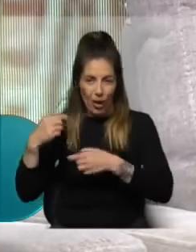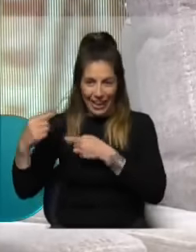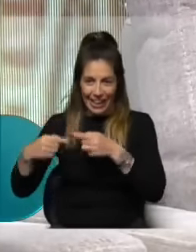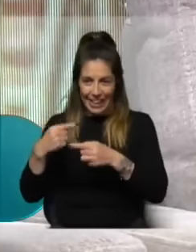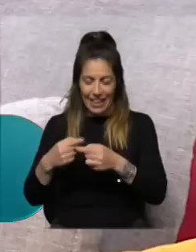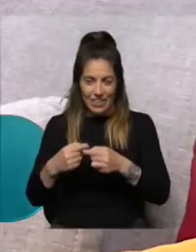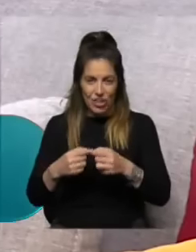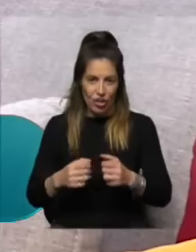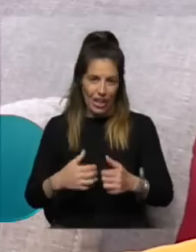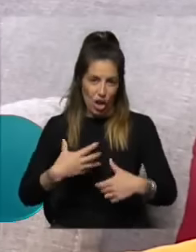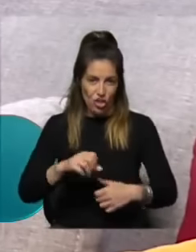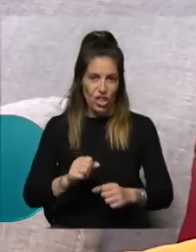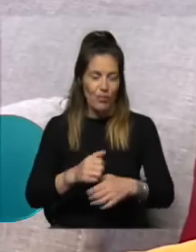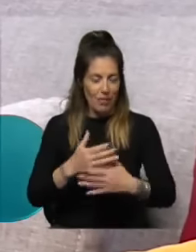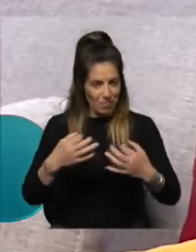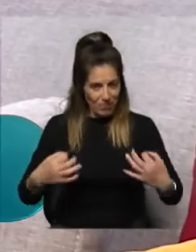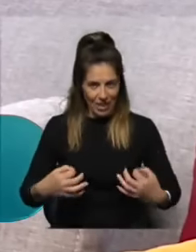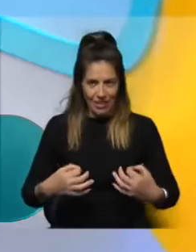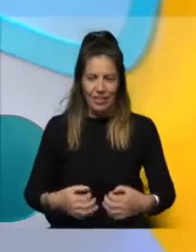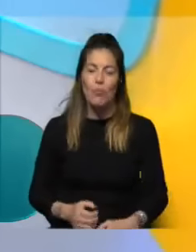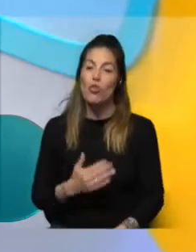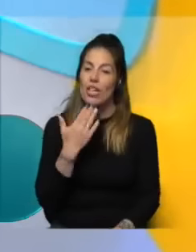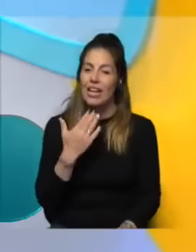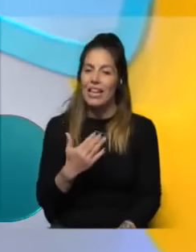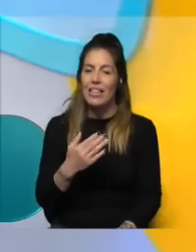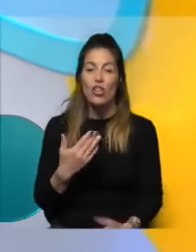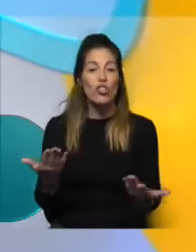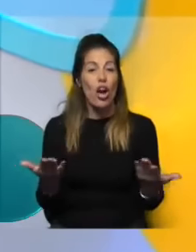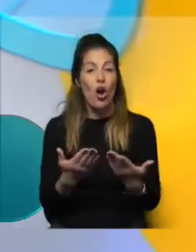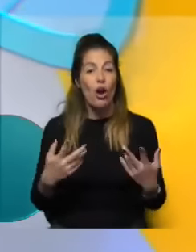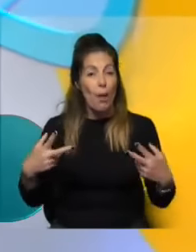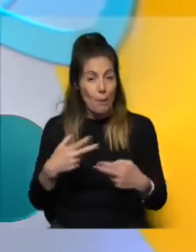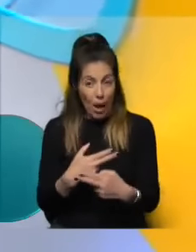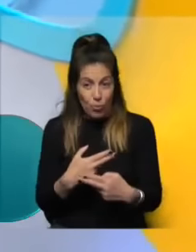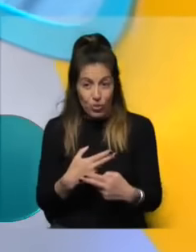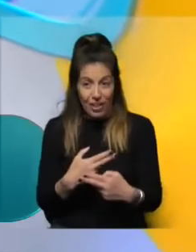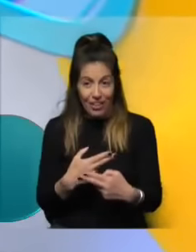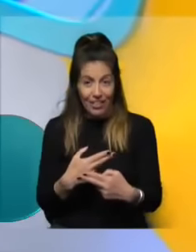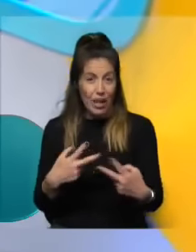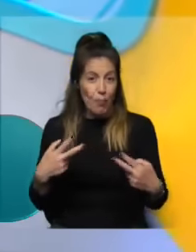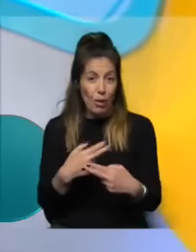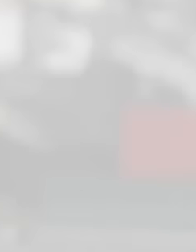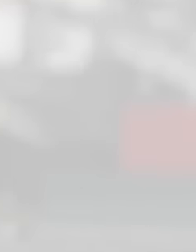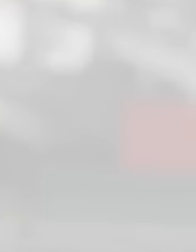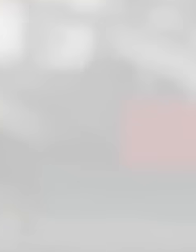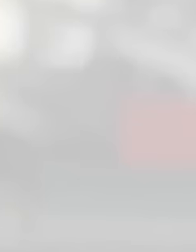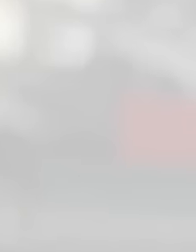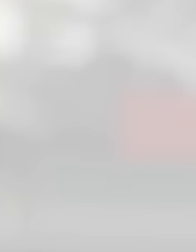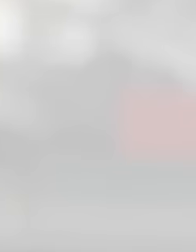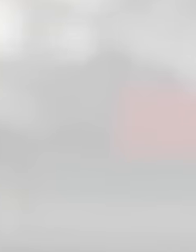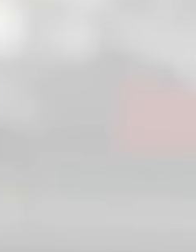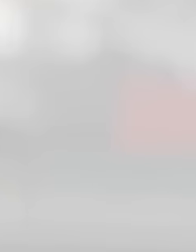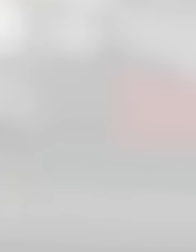alto. Muchas gracias. Muchas gracias. Sí, muchas gracias. Y nosotros creo que nos tenemos que ir a una pausa. Tenemos que hacer alguna pausa en algún momento. Vamos a ver.